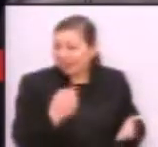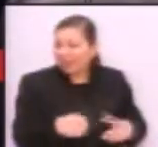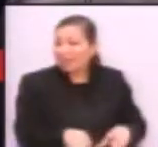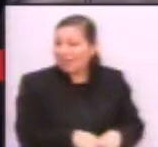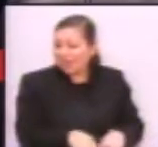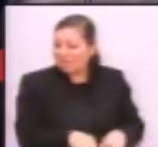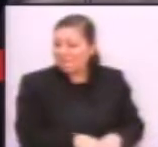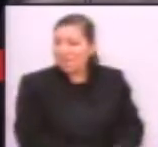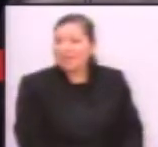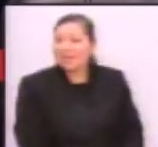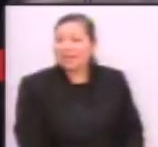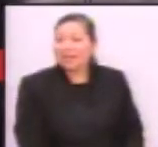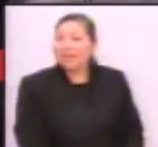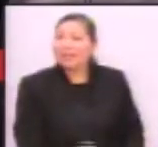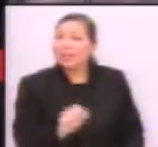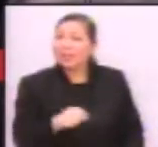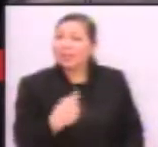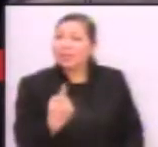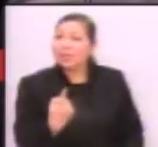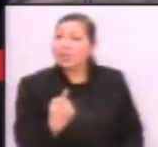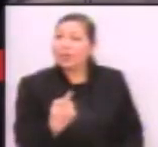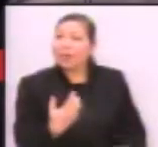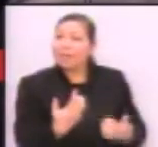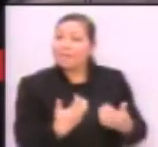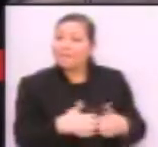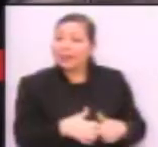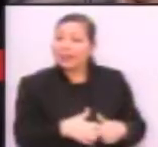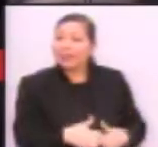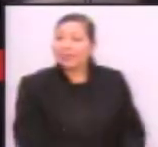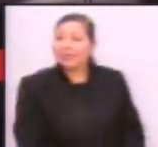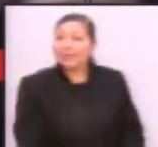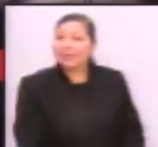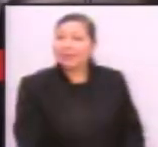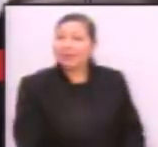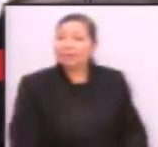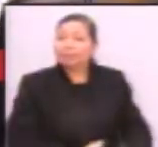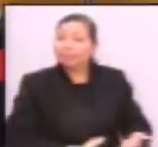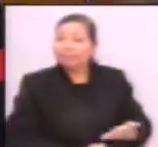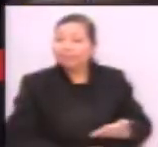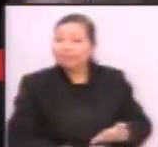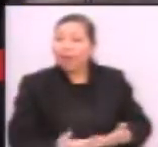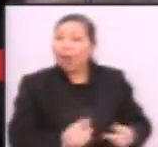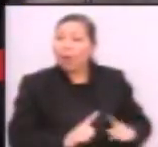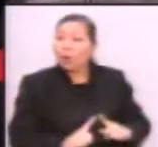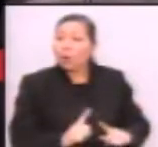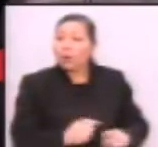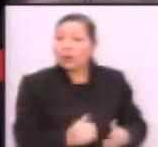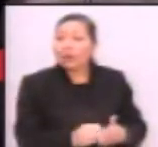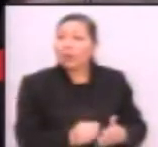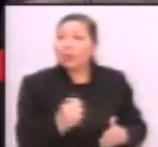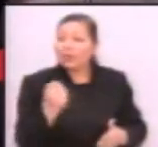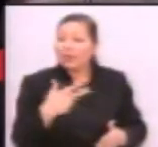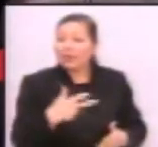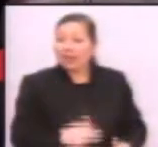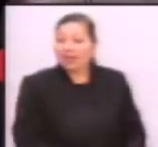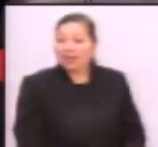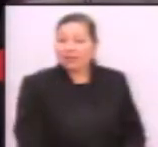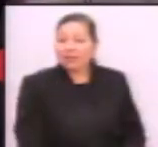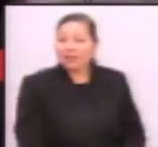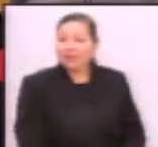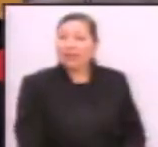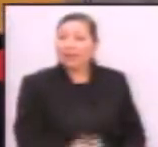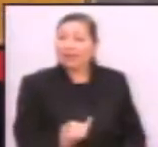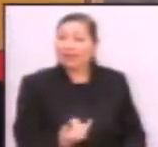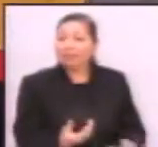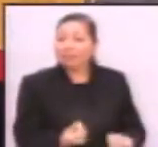lo siguiente, si una de estas empresas ha transferido algunos activos a un tercero,